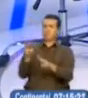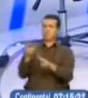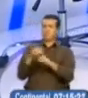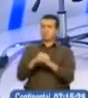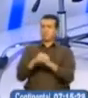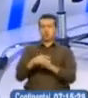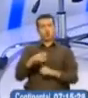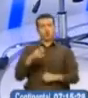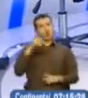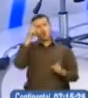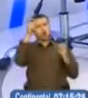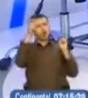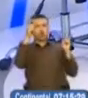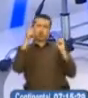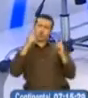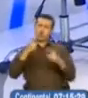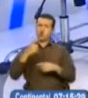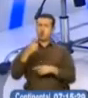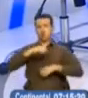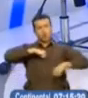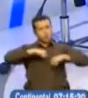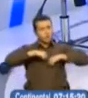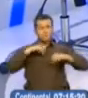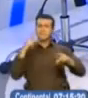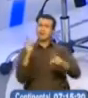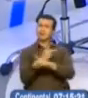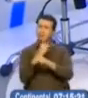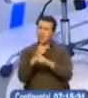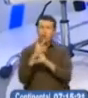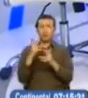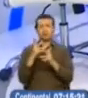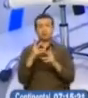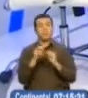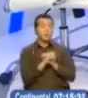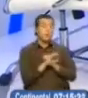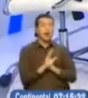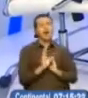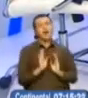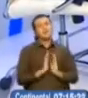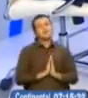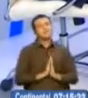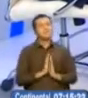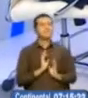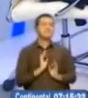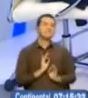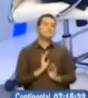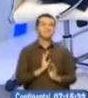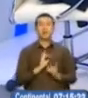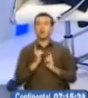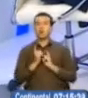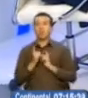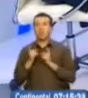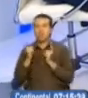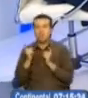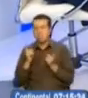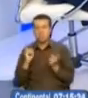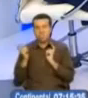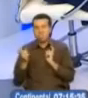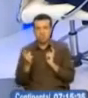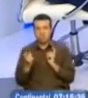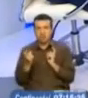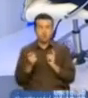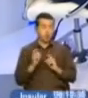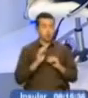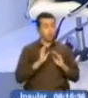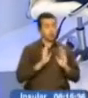están en el ejercicio del poder, cuando están en la gestión. Cuando están en campaña es realmente un fenómeno de primero la puesta en